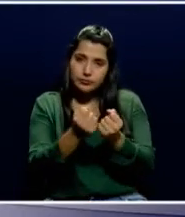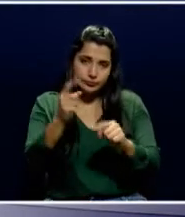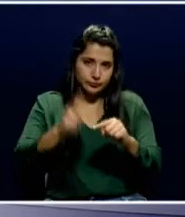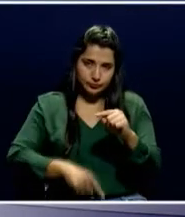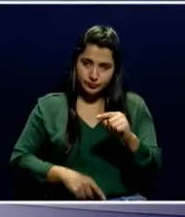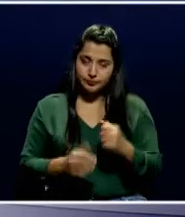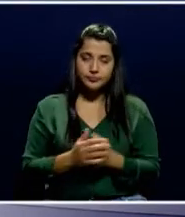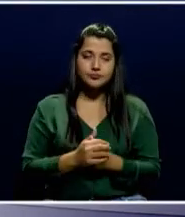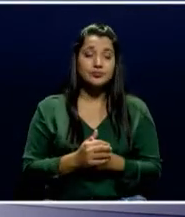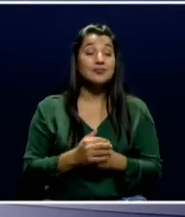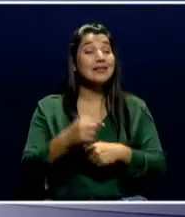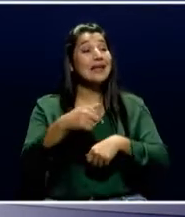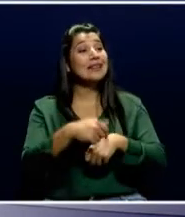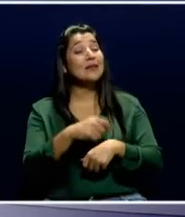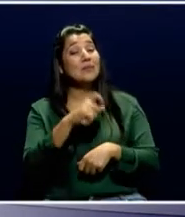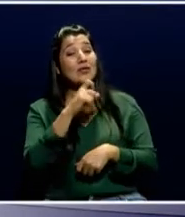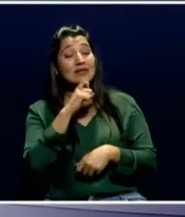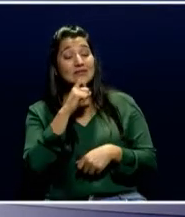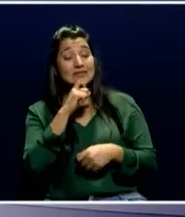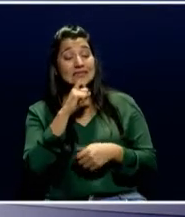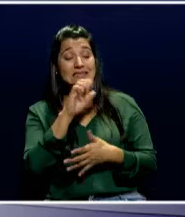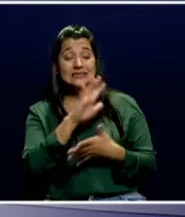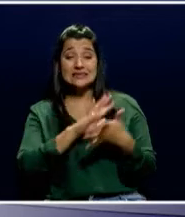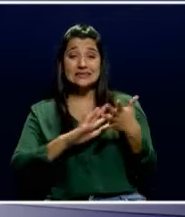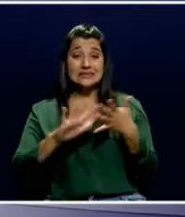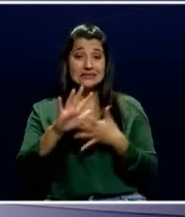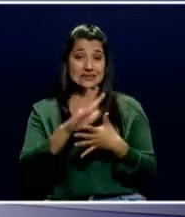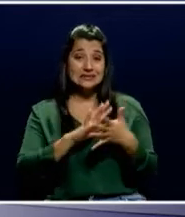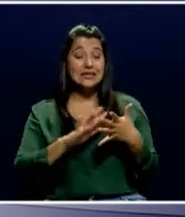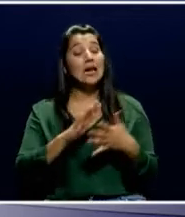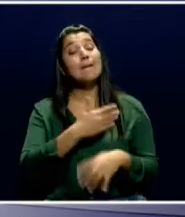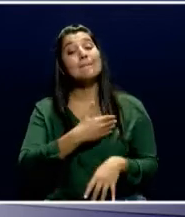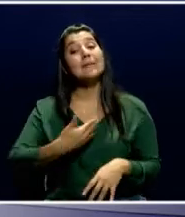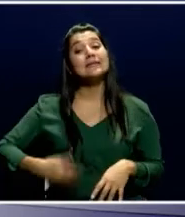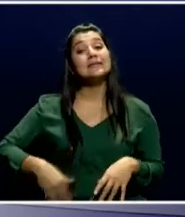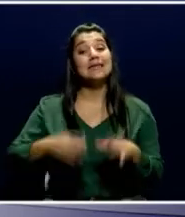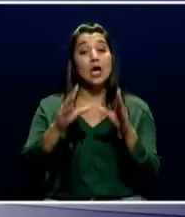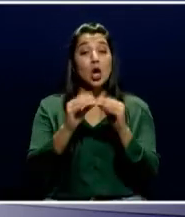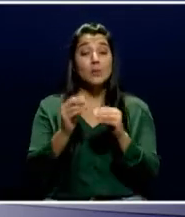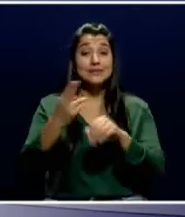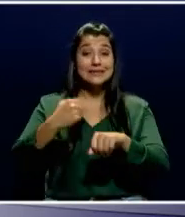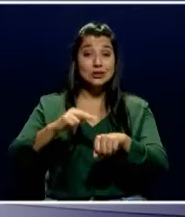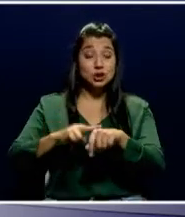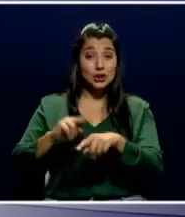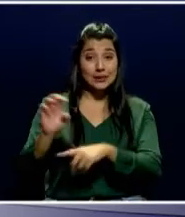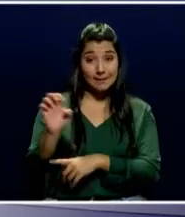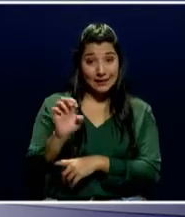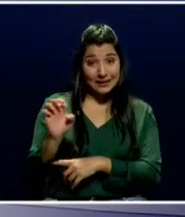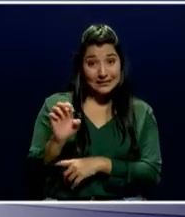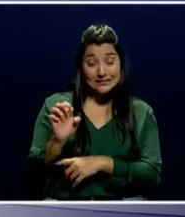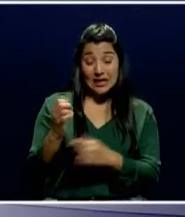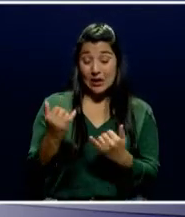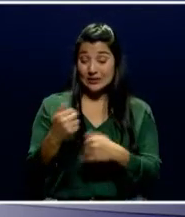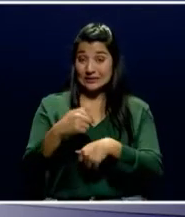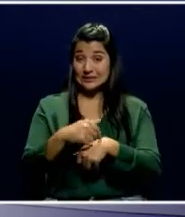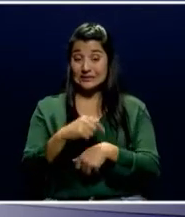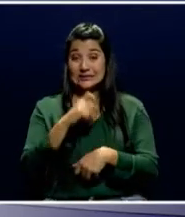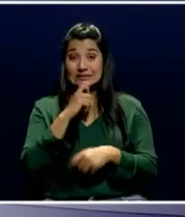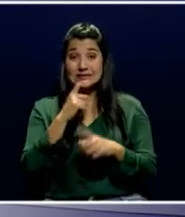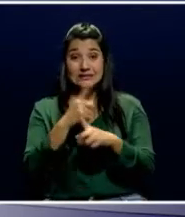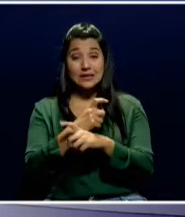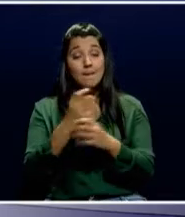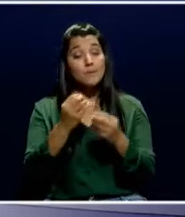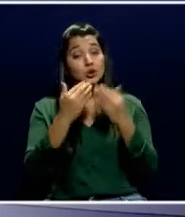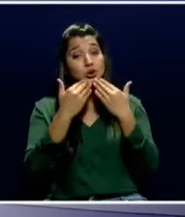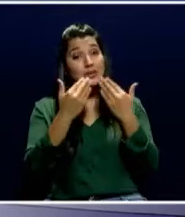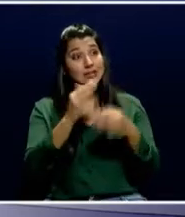Tiempos convulsos, don Alexander Solís Delgado, presidente de la Comisión Nacional de Emergencias, tiempos complejos. Le